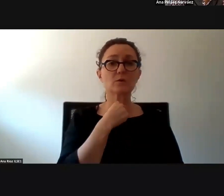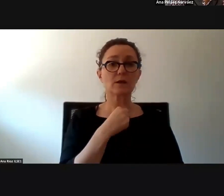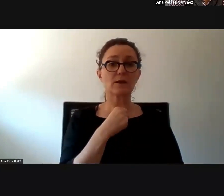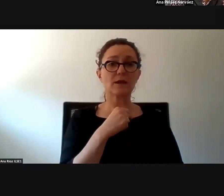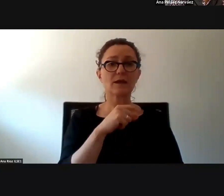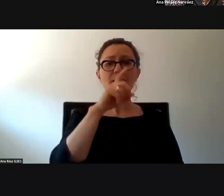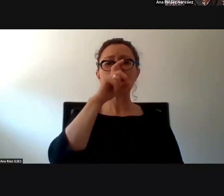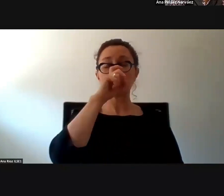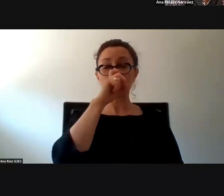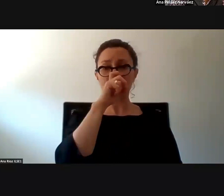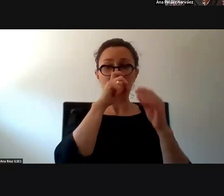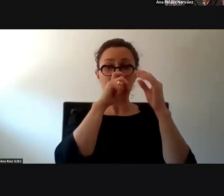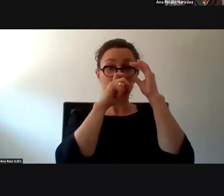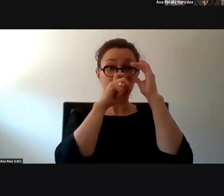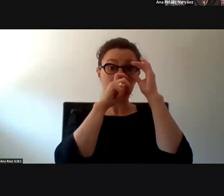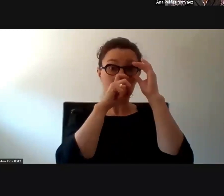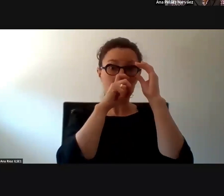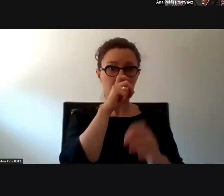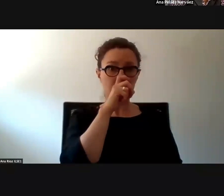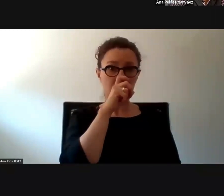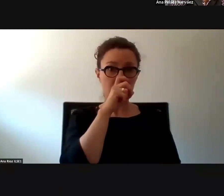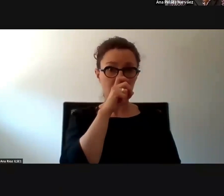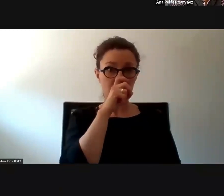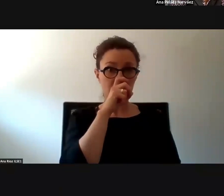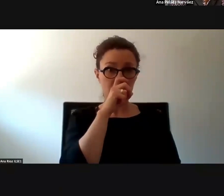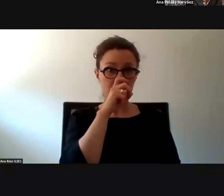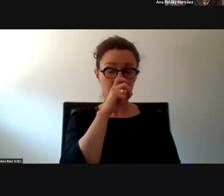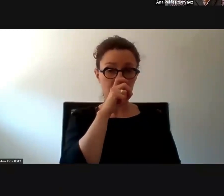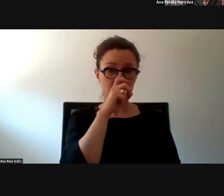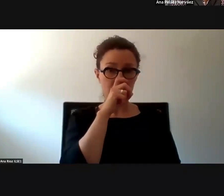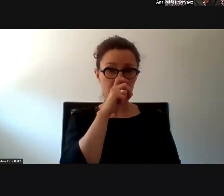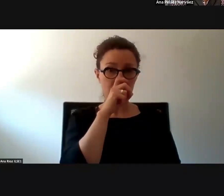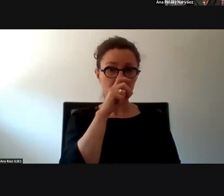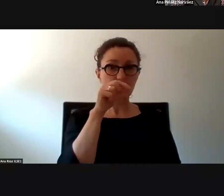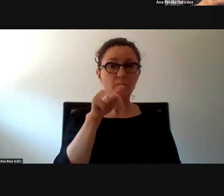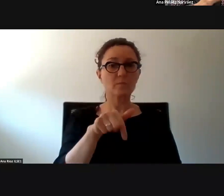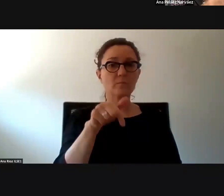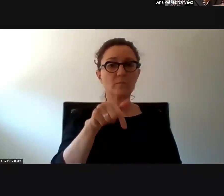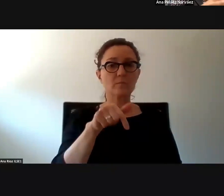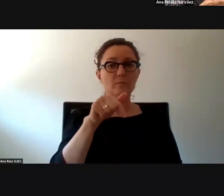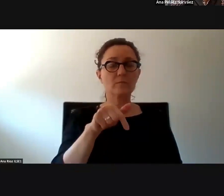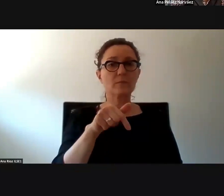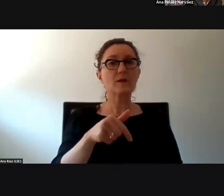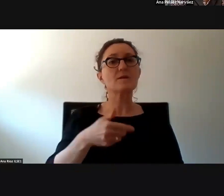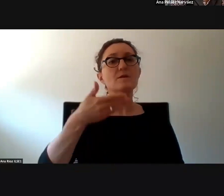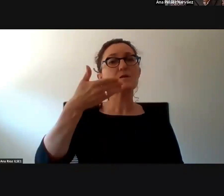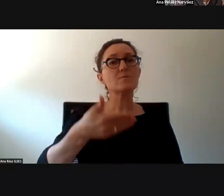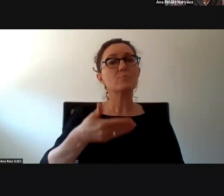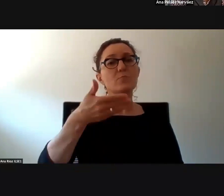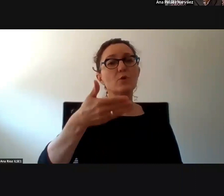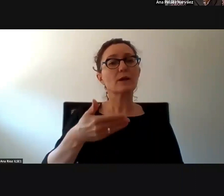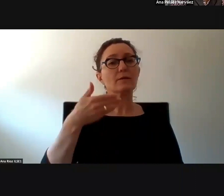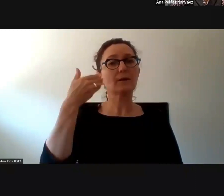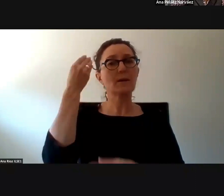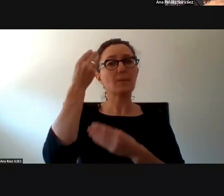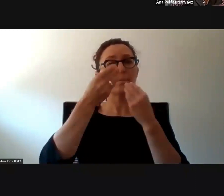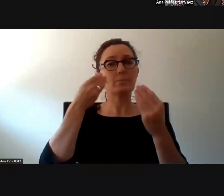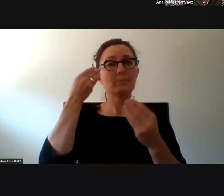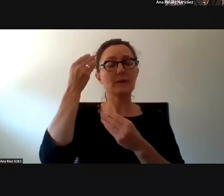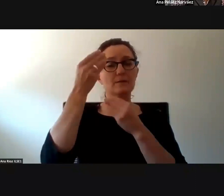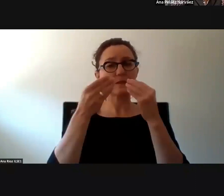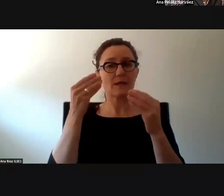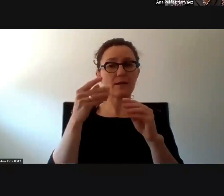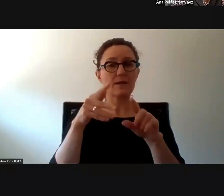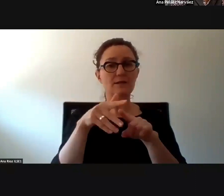qué importante es precisamente tomar en consideración las especiales circunstancias que viven